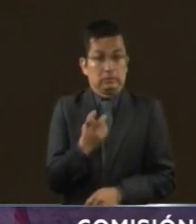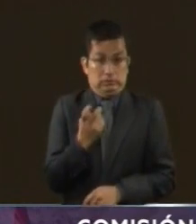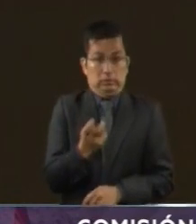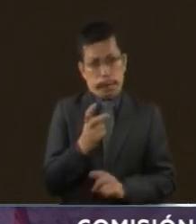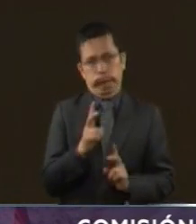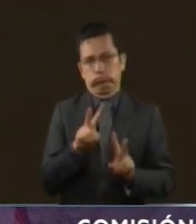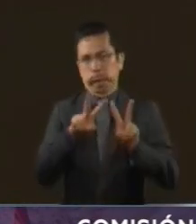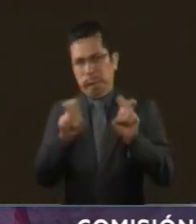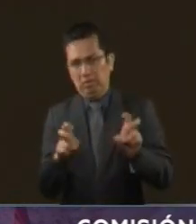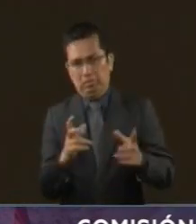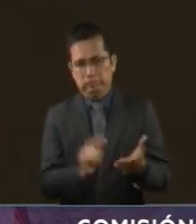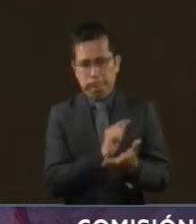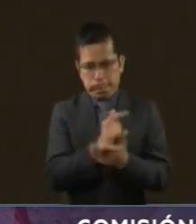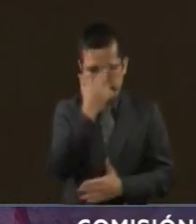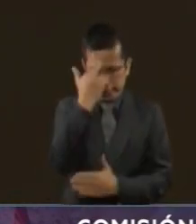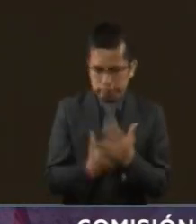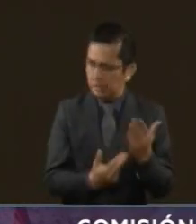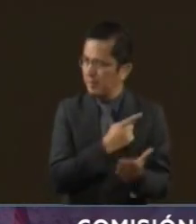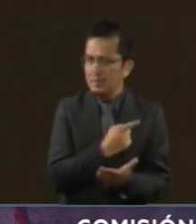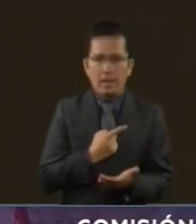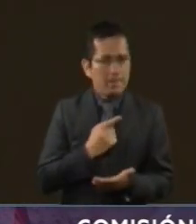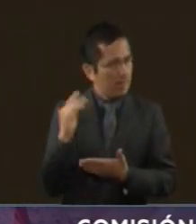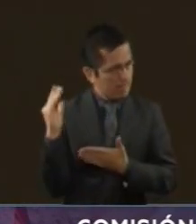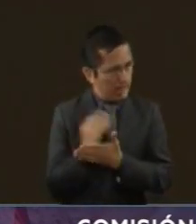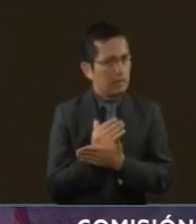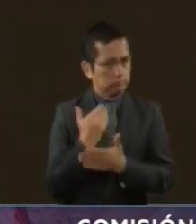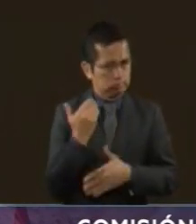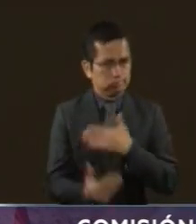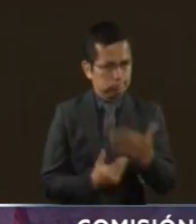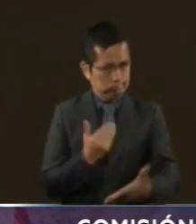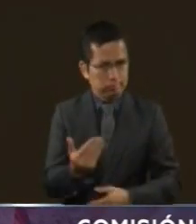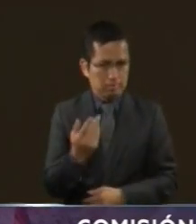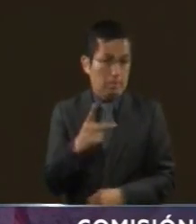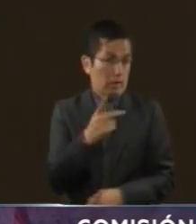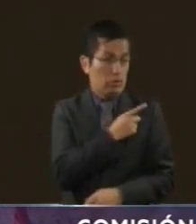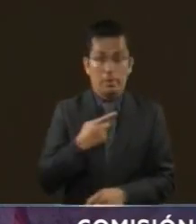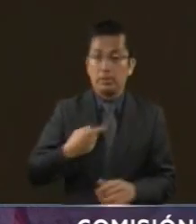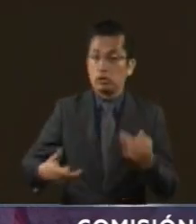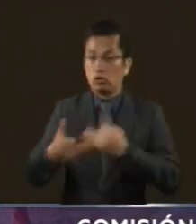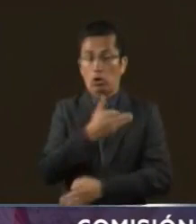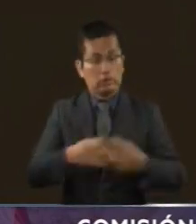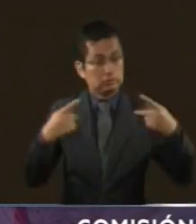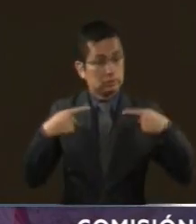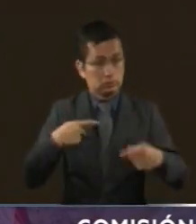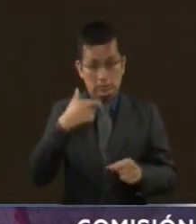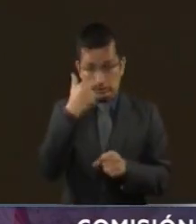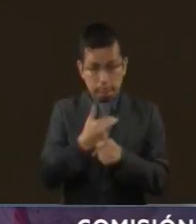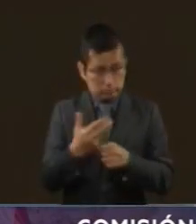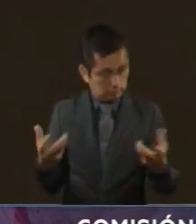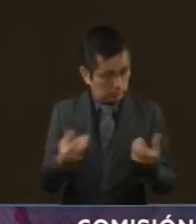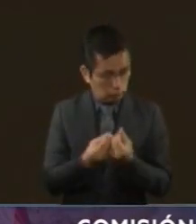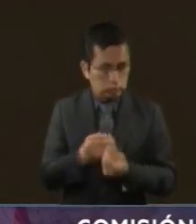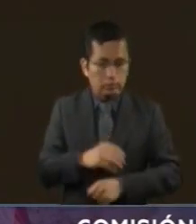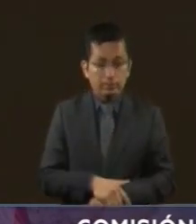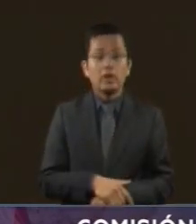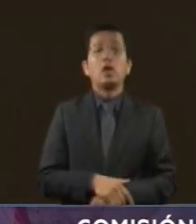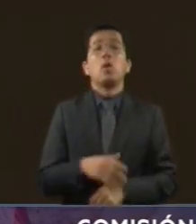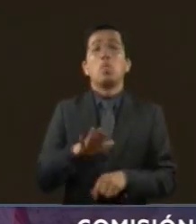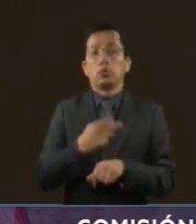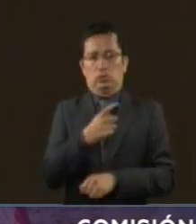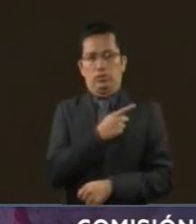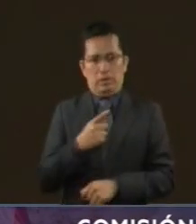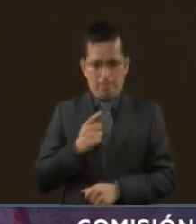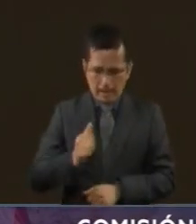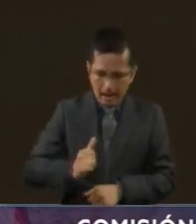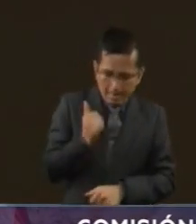incidencia de estos delitos requiere el esfuerzo de todas y todos. Exige el uso de las mejores herramientas y experiencias que como